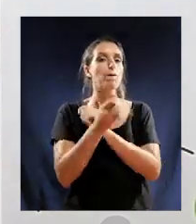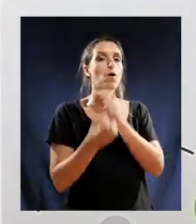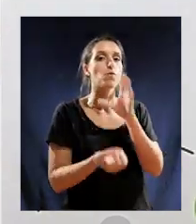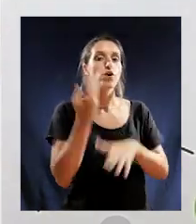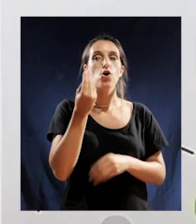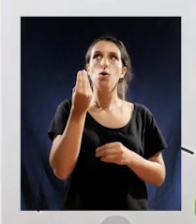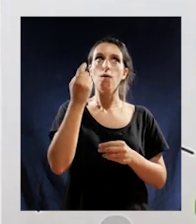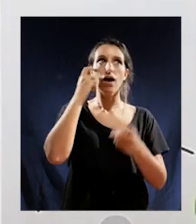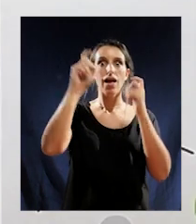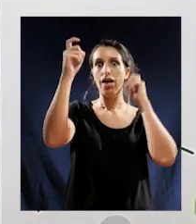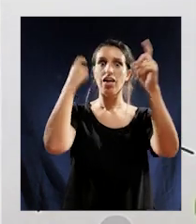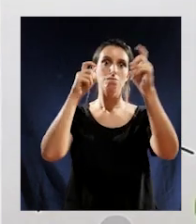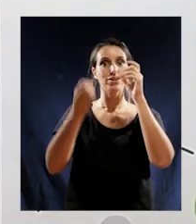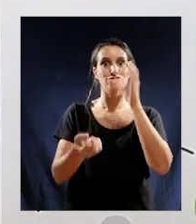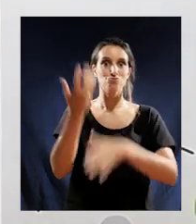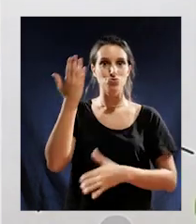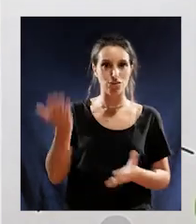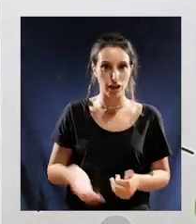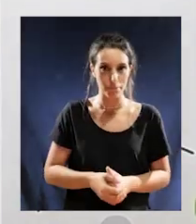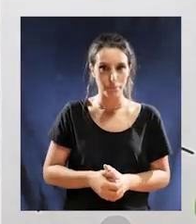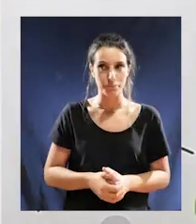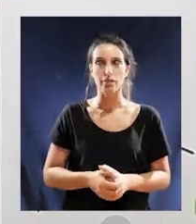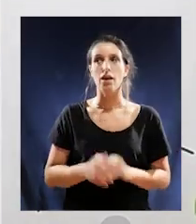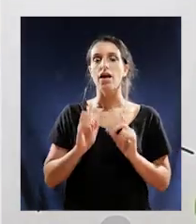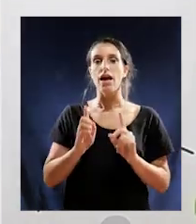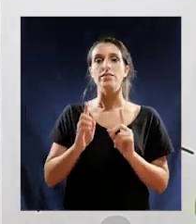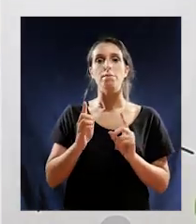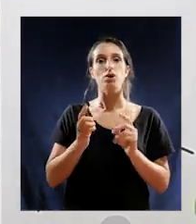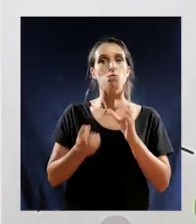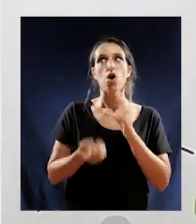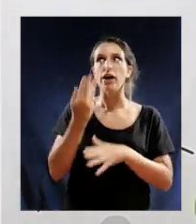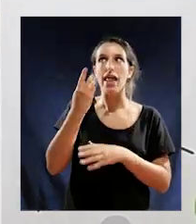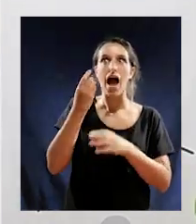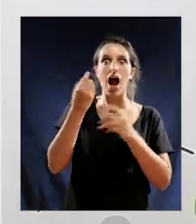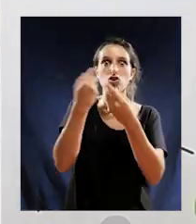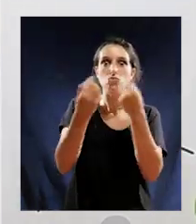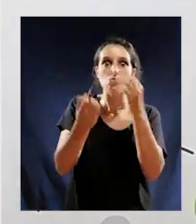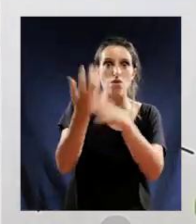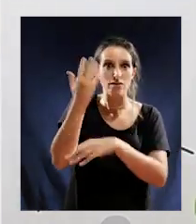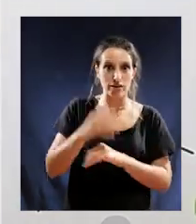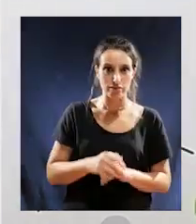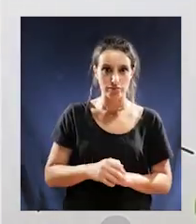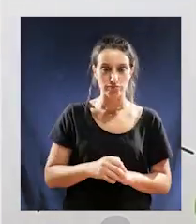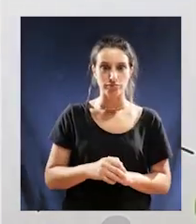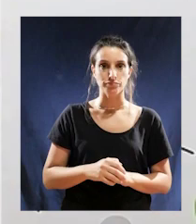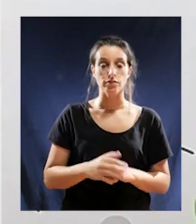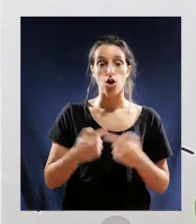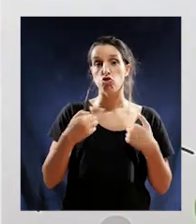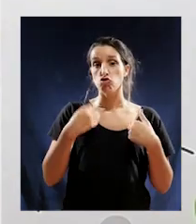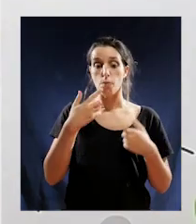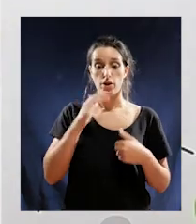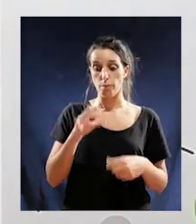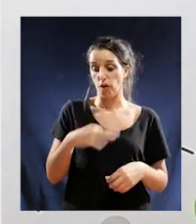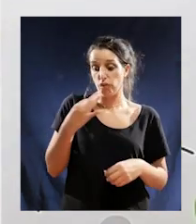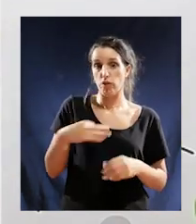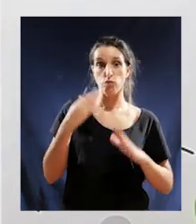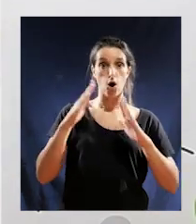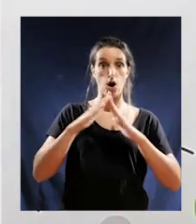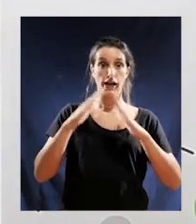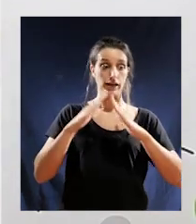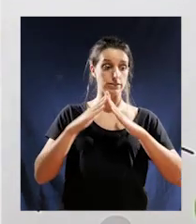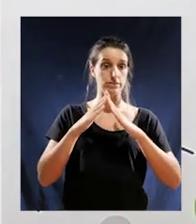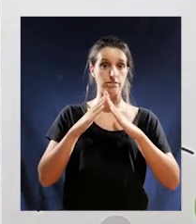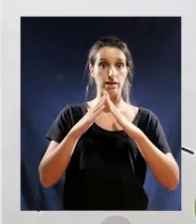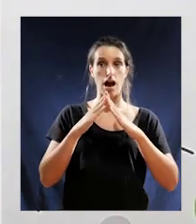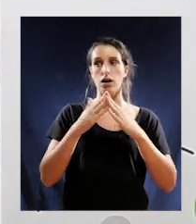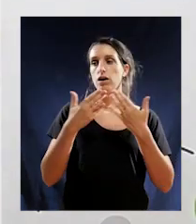vida cotidiana es que nos ponen a inventar y que nos nos ponen a crear entonces bueno yo vivo en mi propia casa